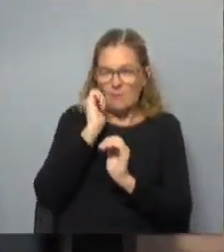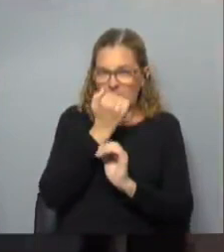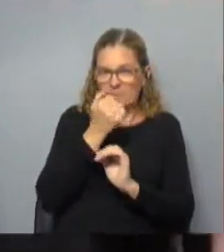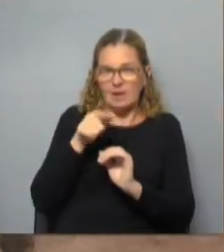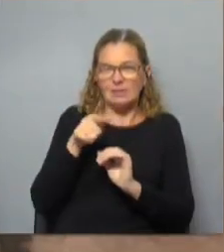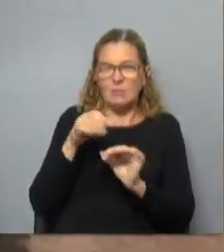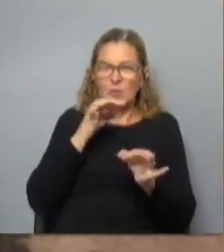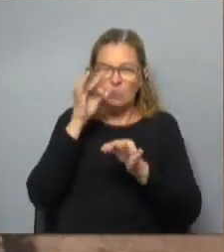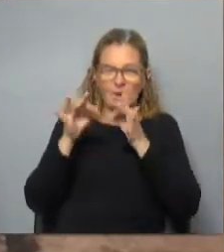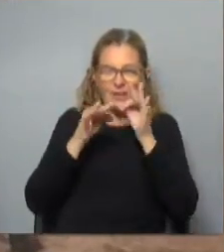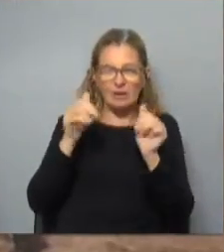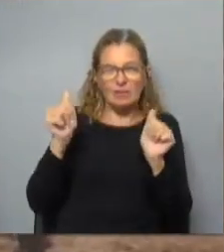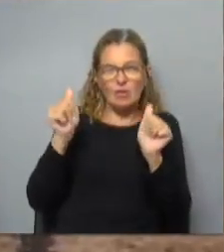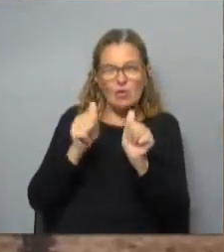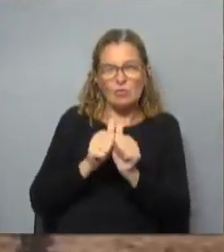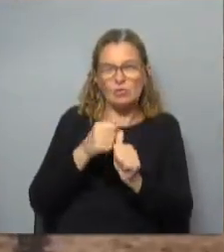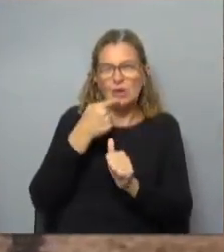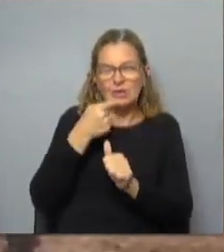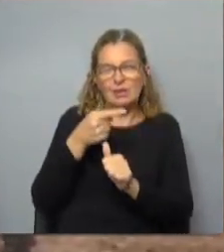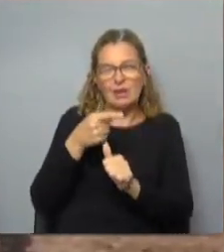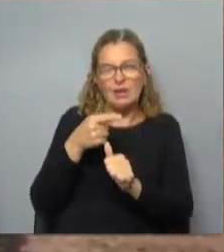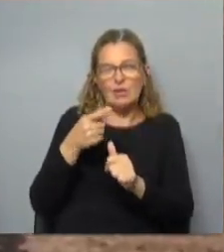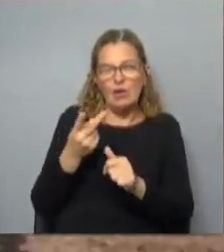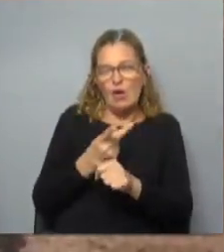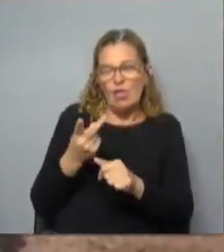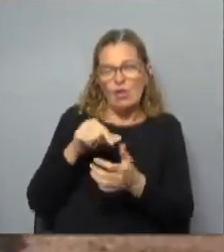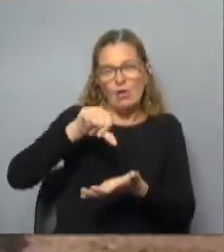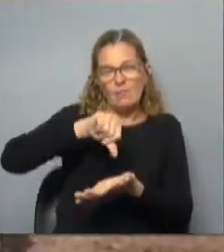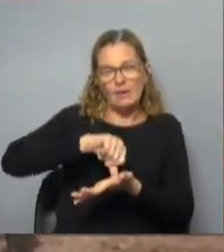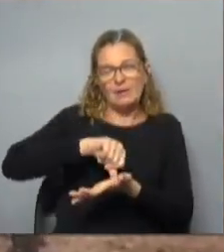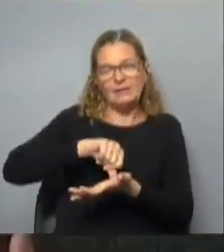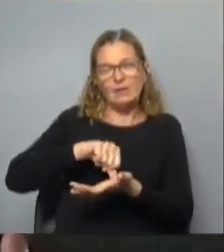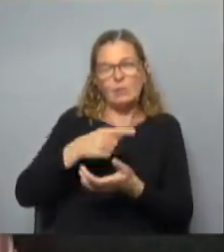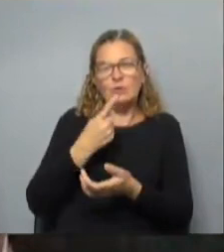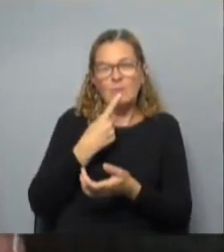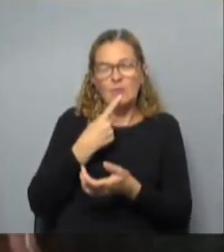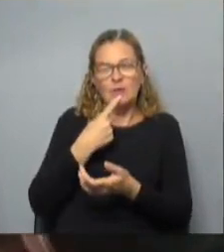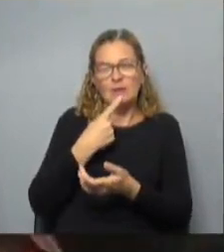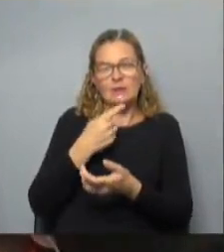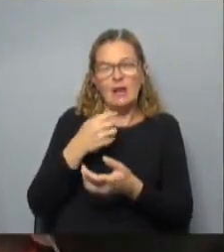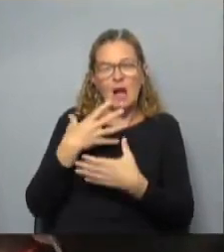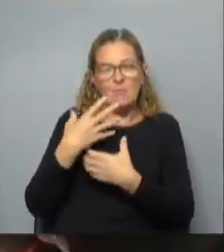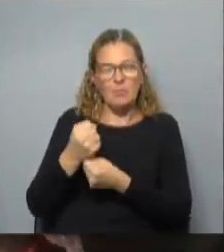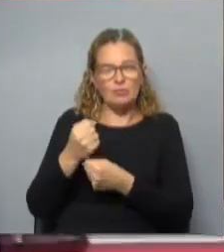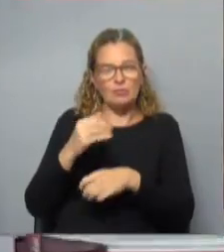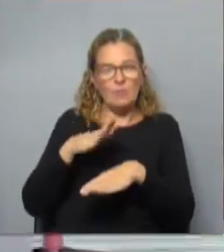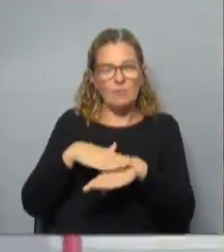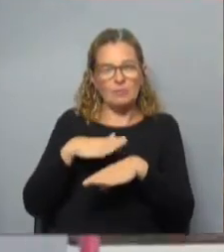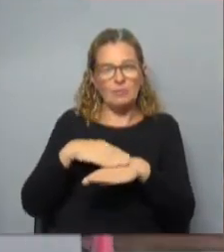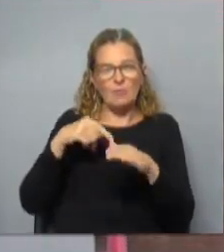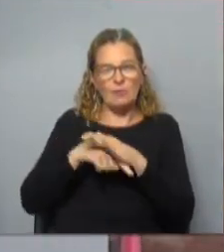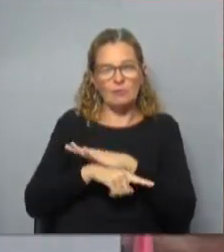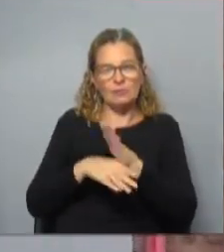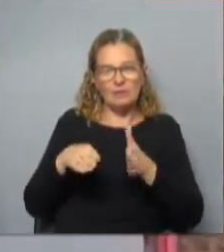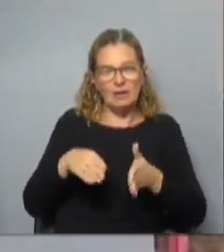emitieron una declaración conjunta en la que destacaron que la relación bilateral constituye una política de estado sustentada por el compromiso de profundizar el